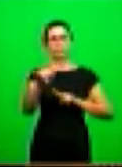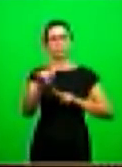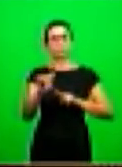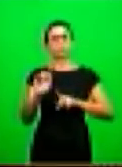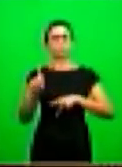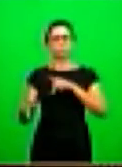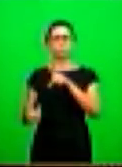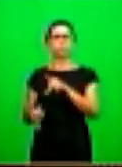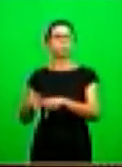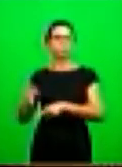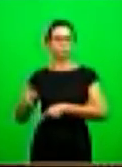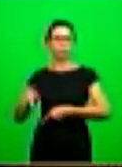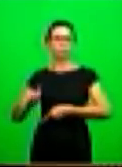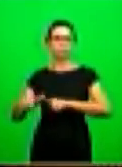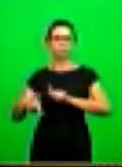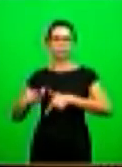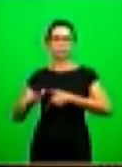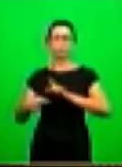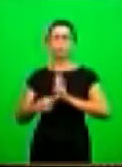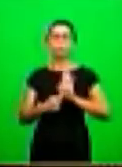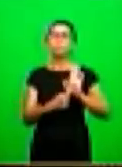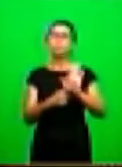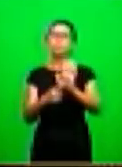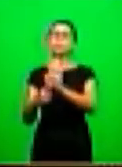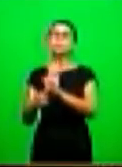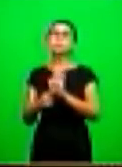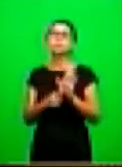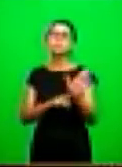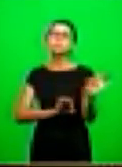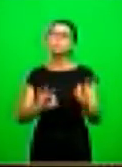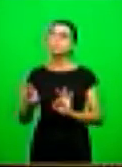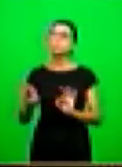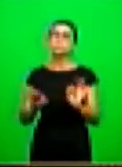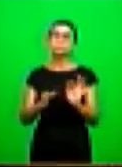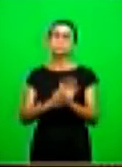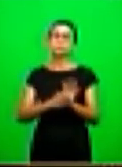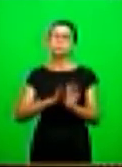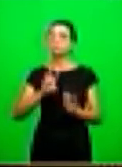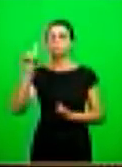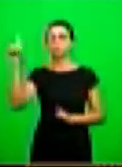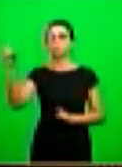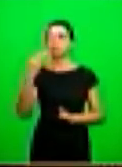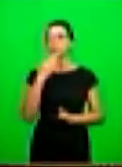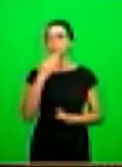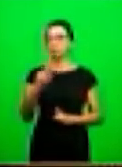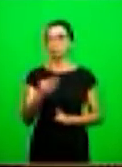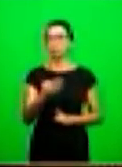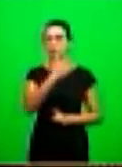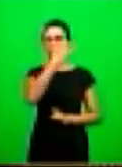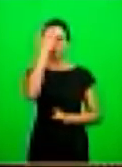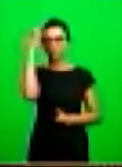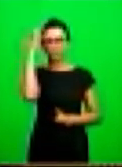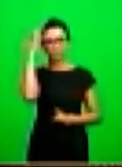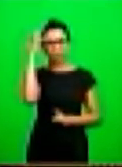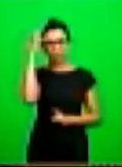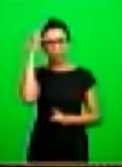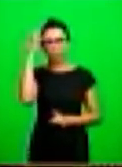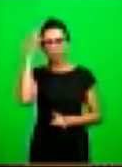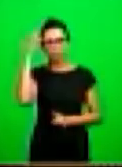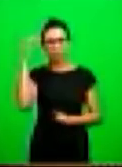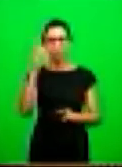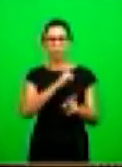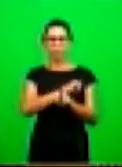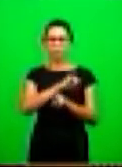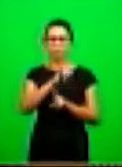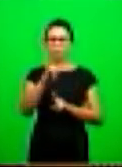profecía que venía justamente a dirigir un proyecto que Dios tenía para el hombre. Y el proyecto que Dios tenía para nosotros, para